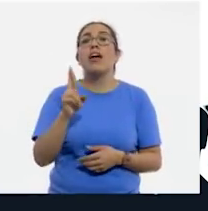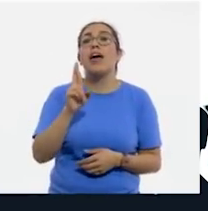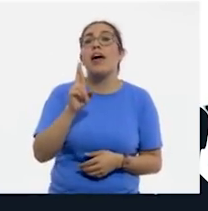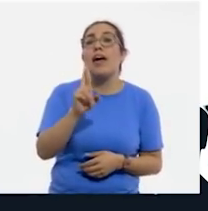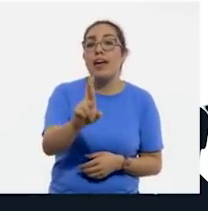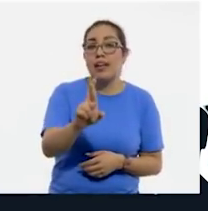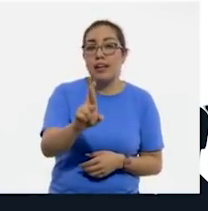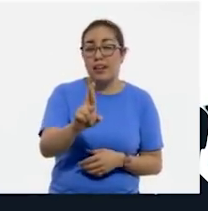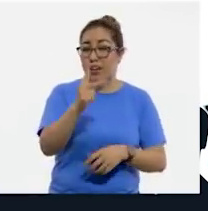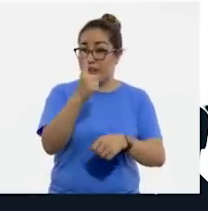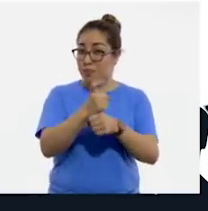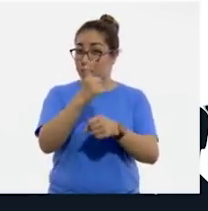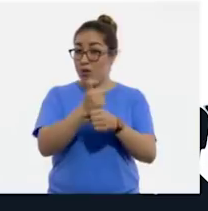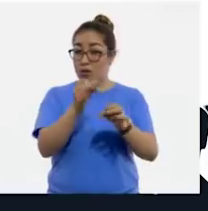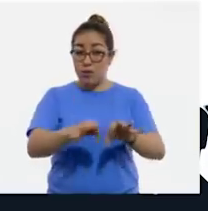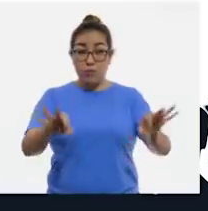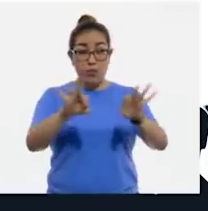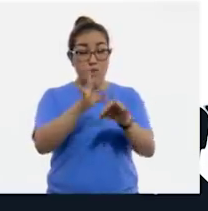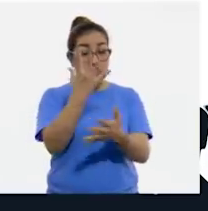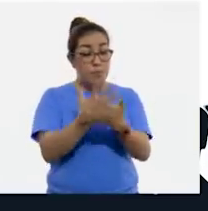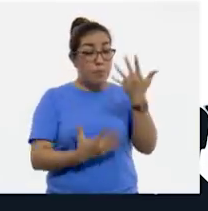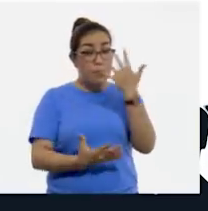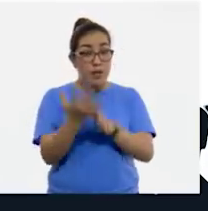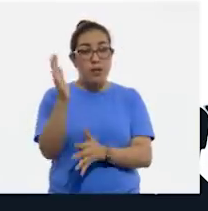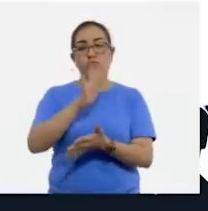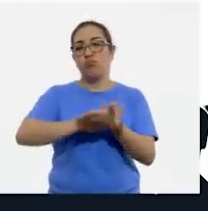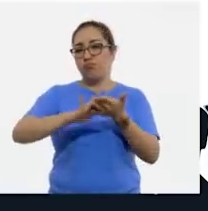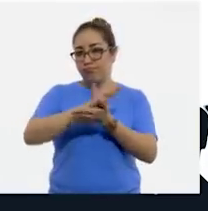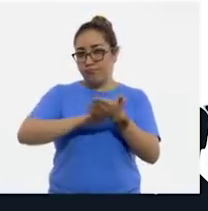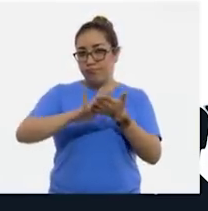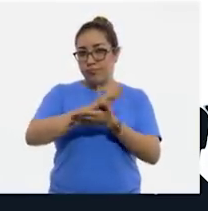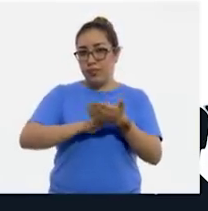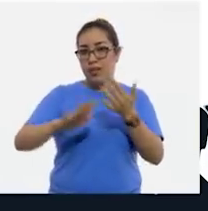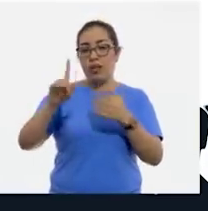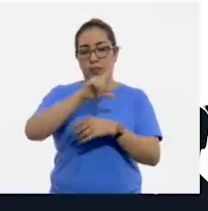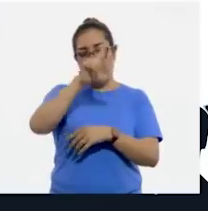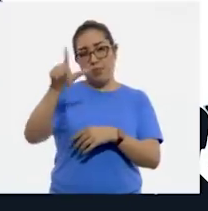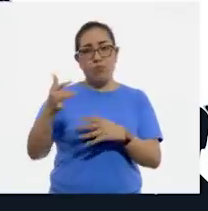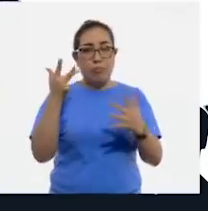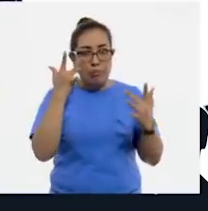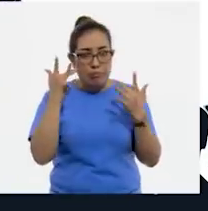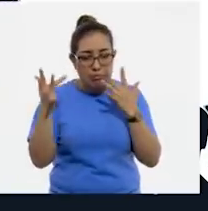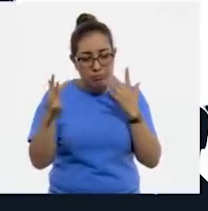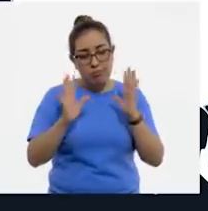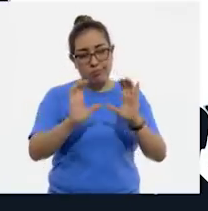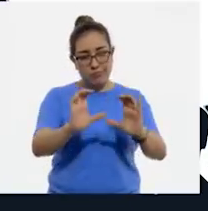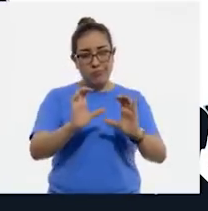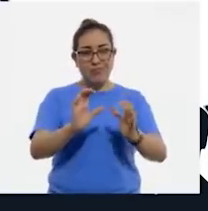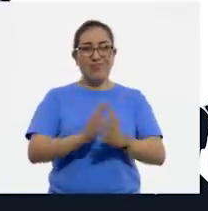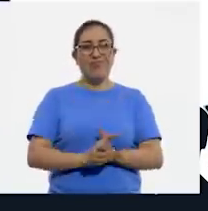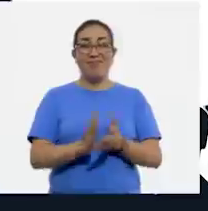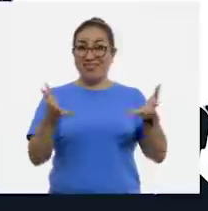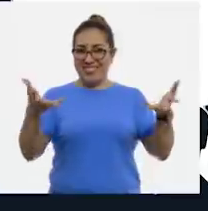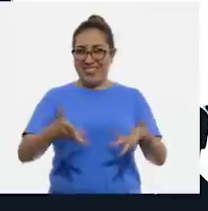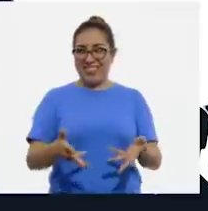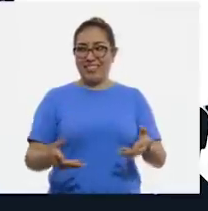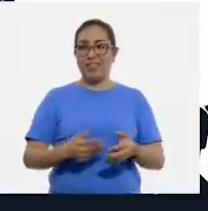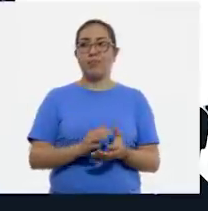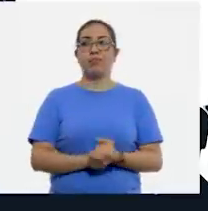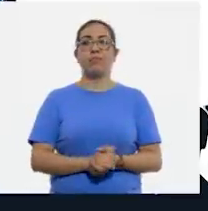muy bien tus manos antes de tocarte la cara. ¿Estamos listos? ¡Hagámoslo!